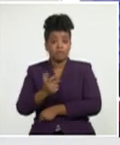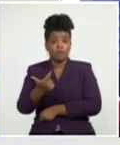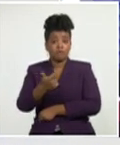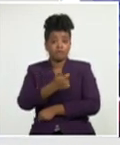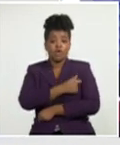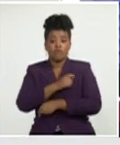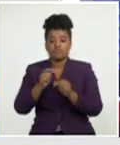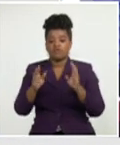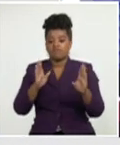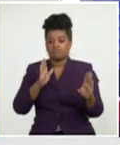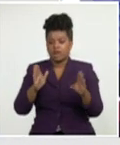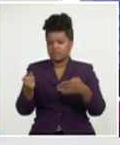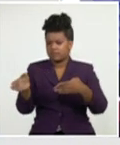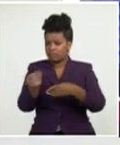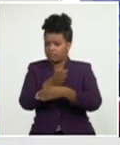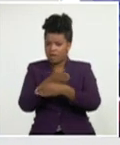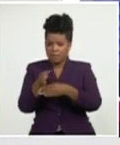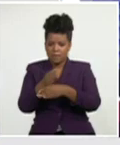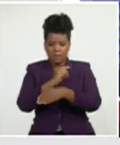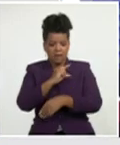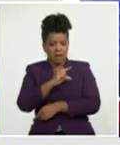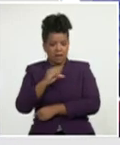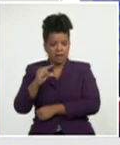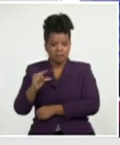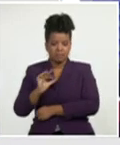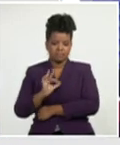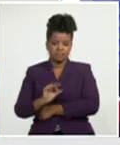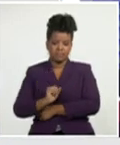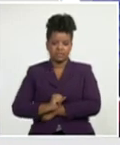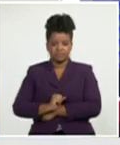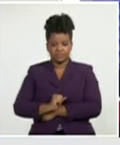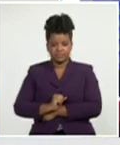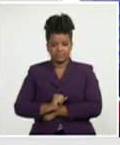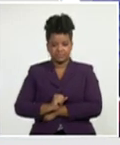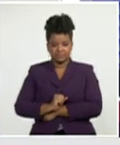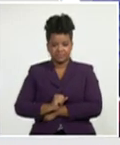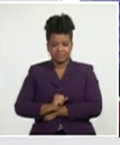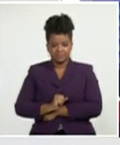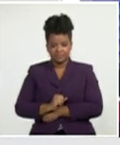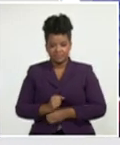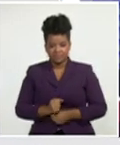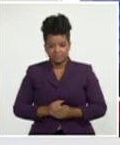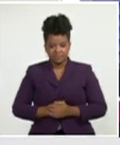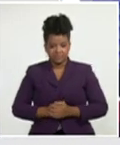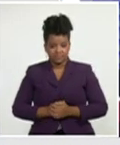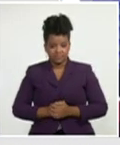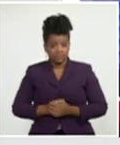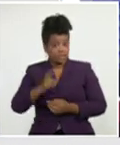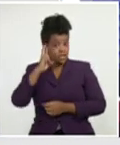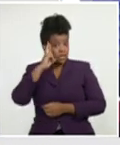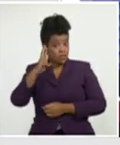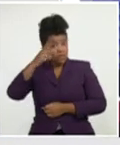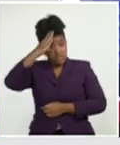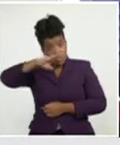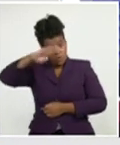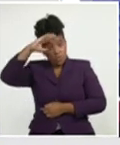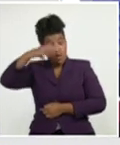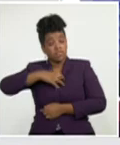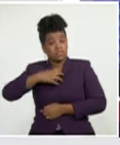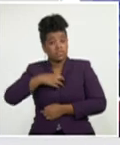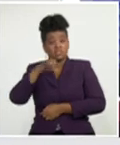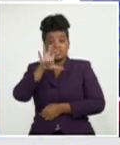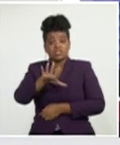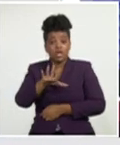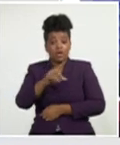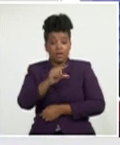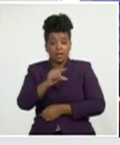los candidatos vacunales anti-COVID-19 del Instituto Finlay de Vacunas. Recuerde, Cuba tiene 5 candidatos